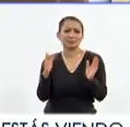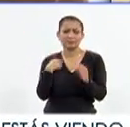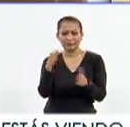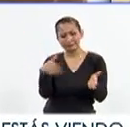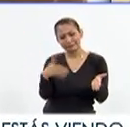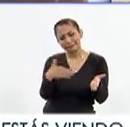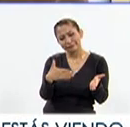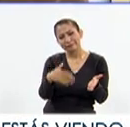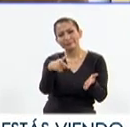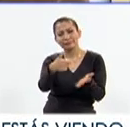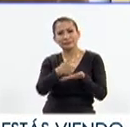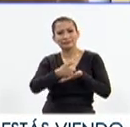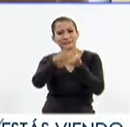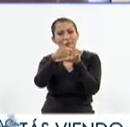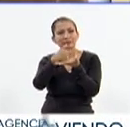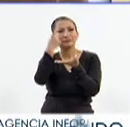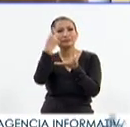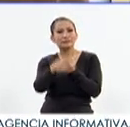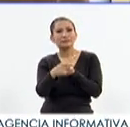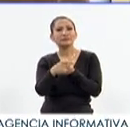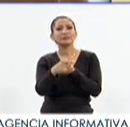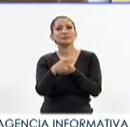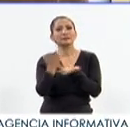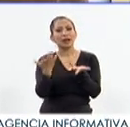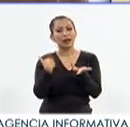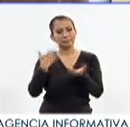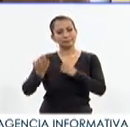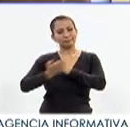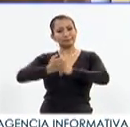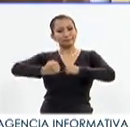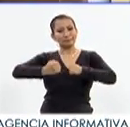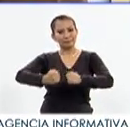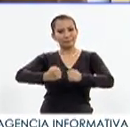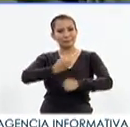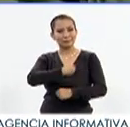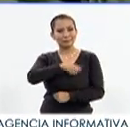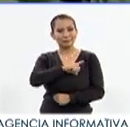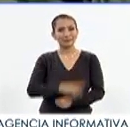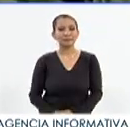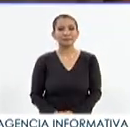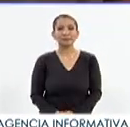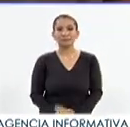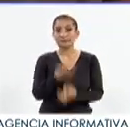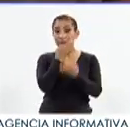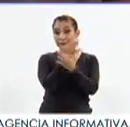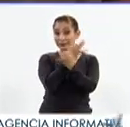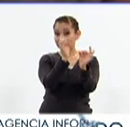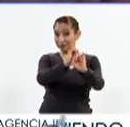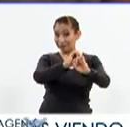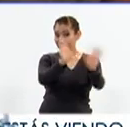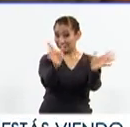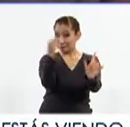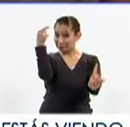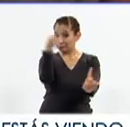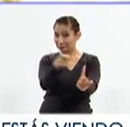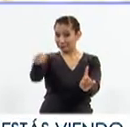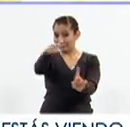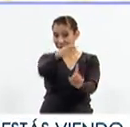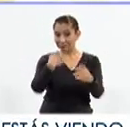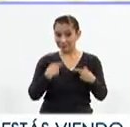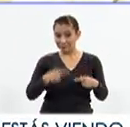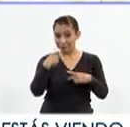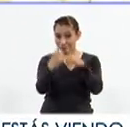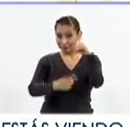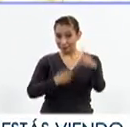que nos pueden ayudar a la fortaleza física. El mensaje es claro y directo para el